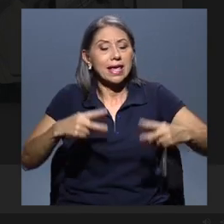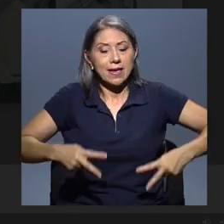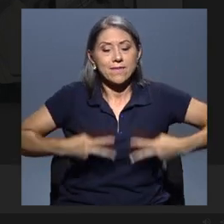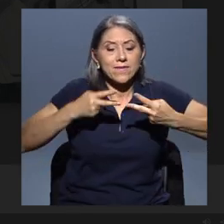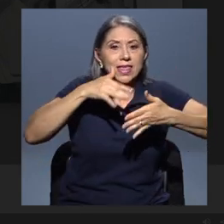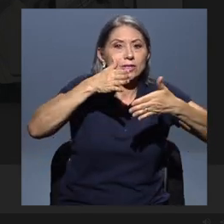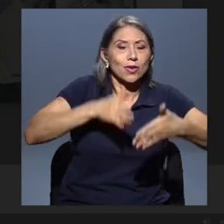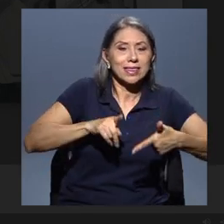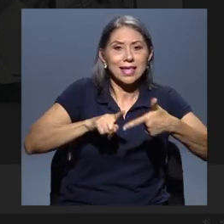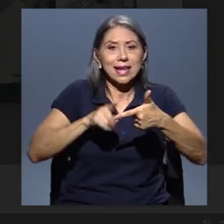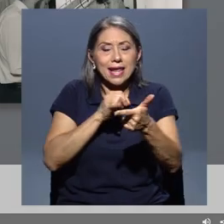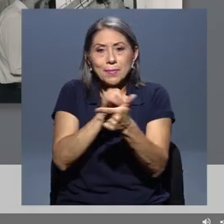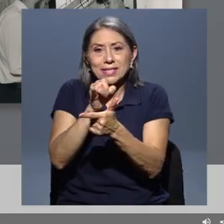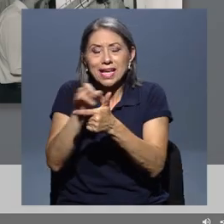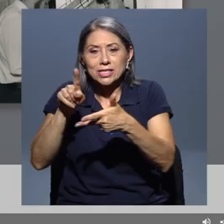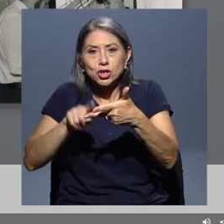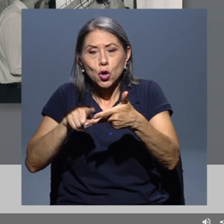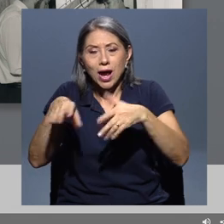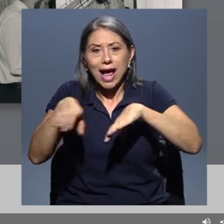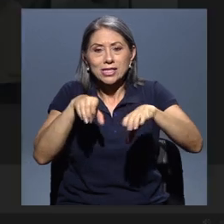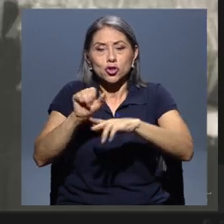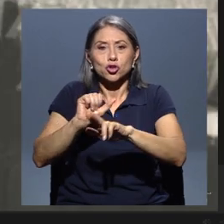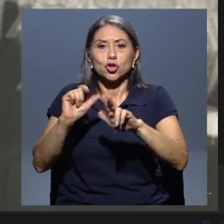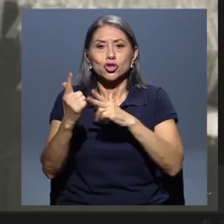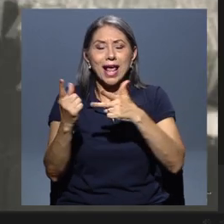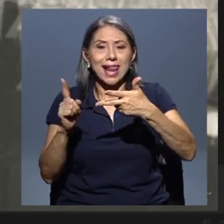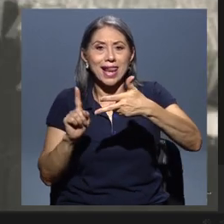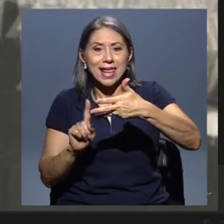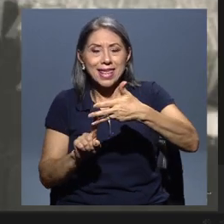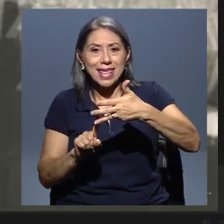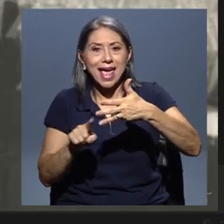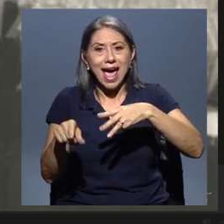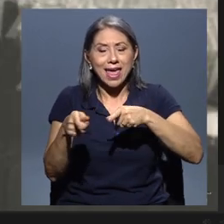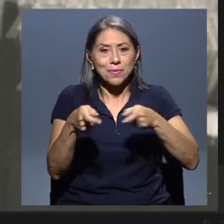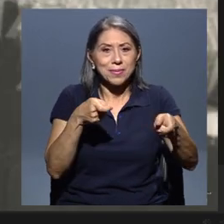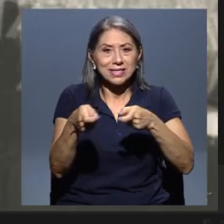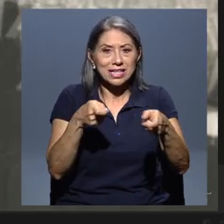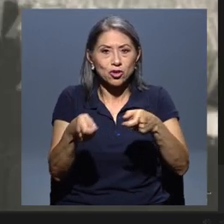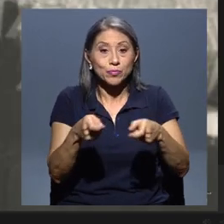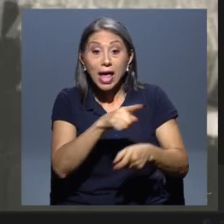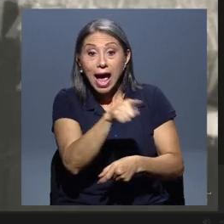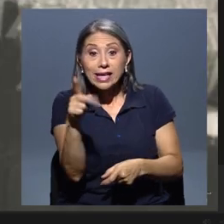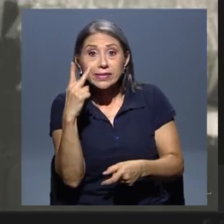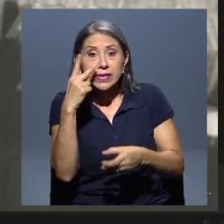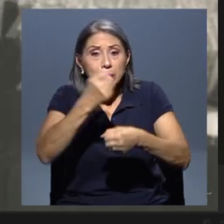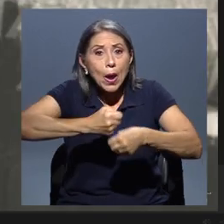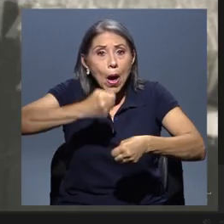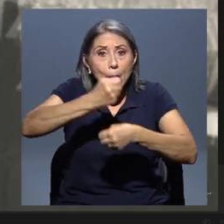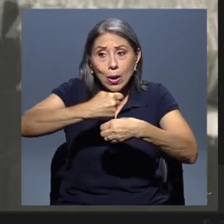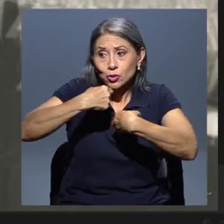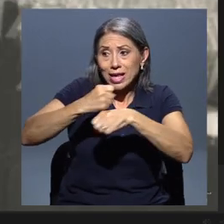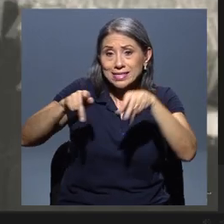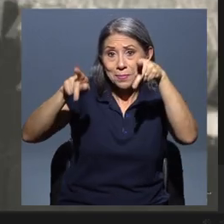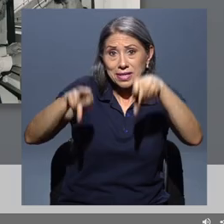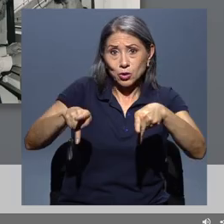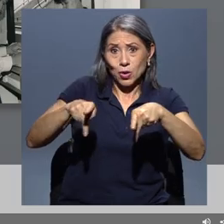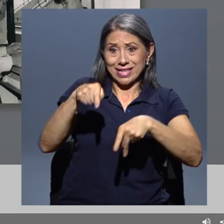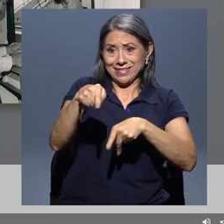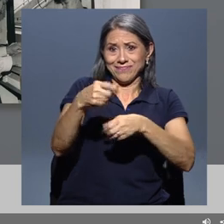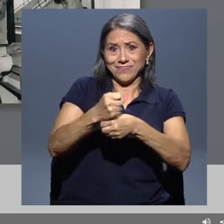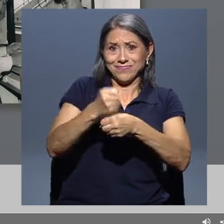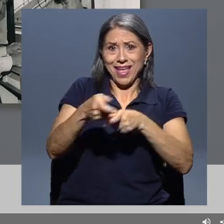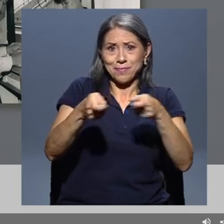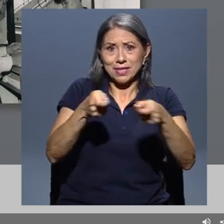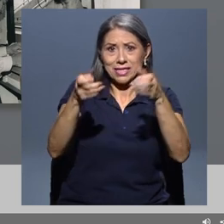estudiantil, investigación, acción social y administración, donde se retratan algunas de las labores realizadas por funcionarios de este sector y que han